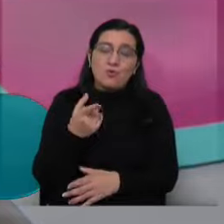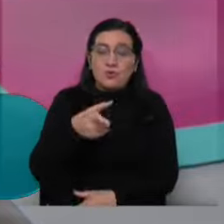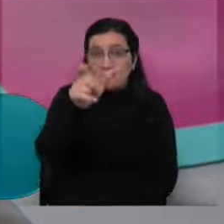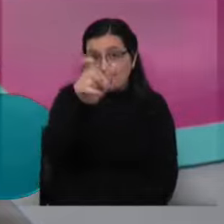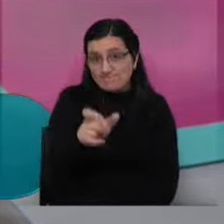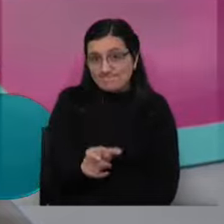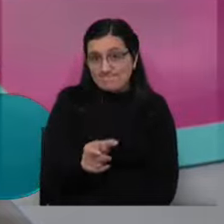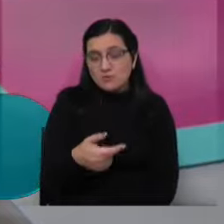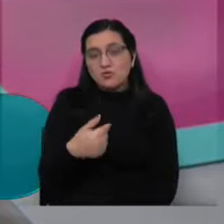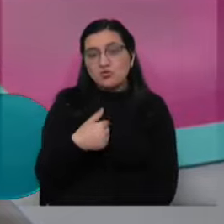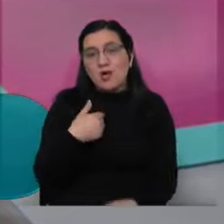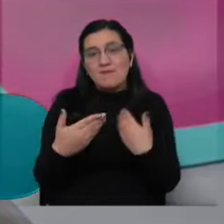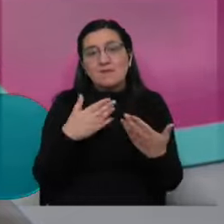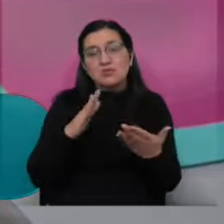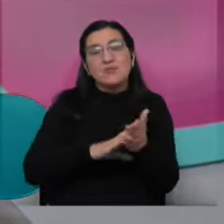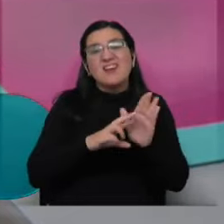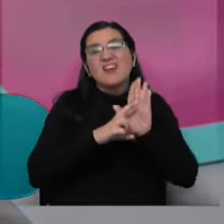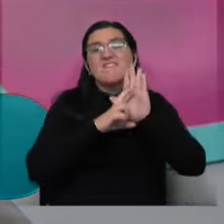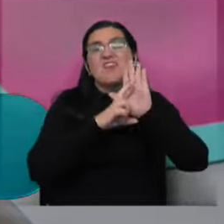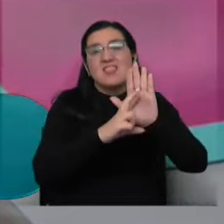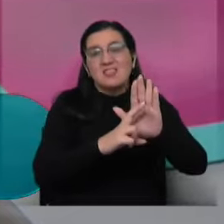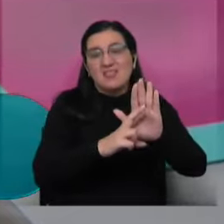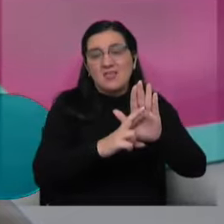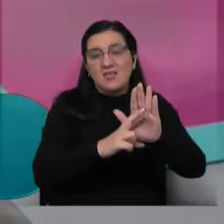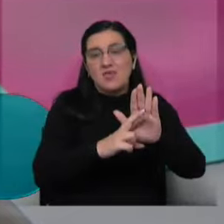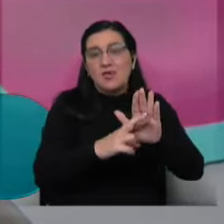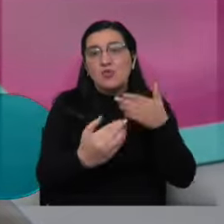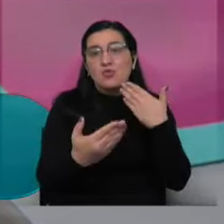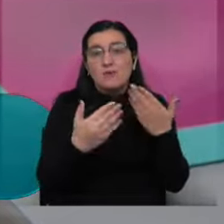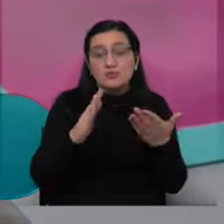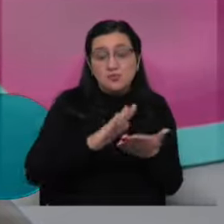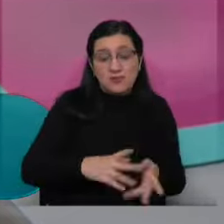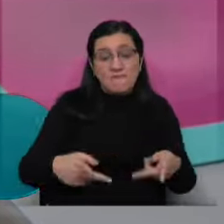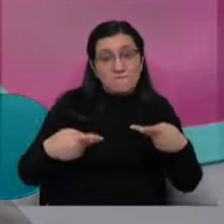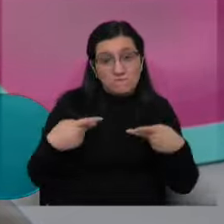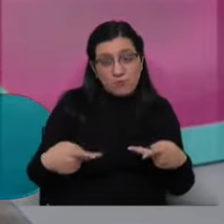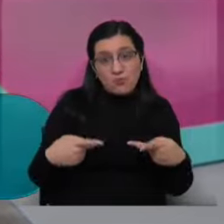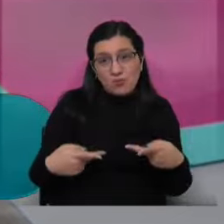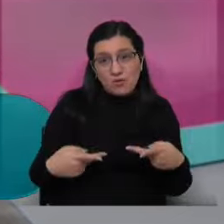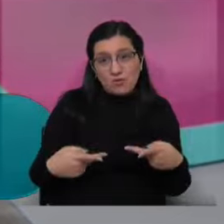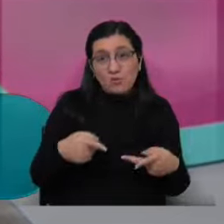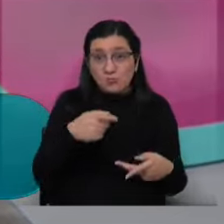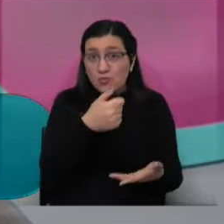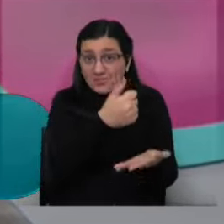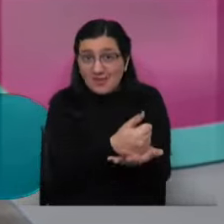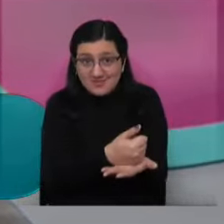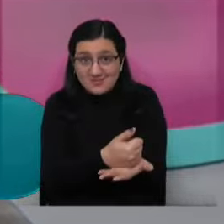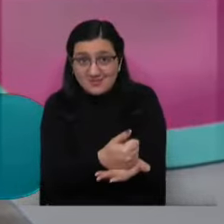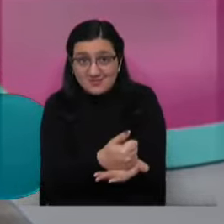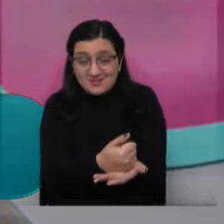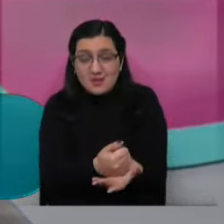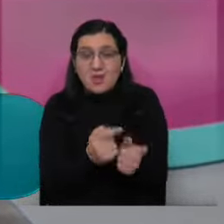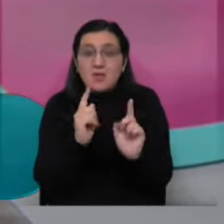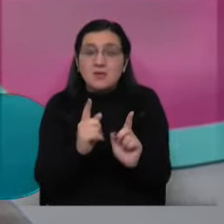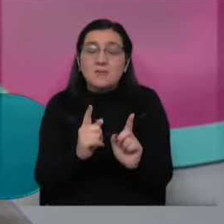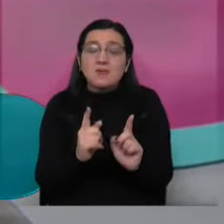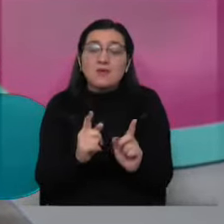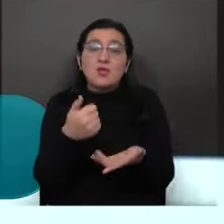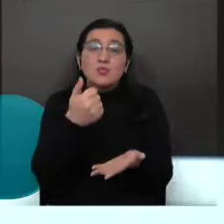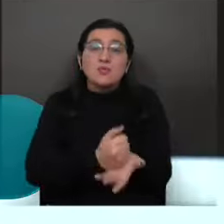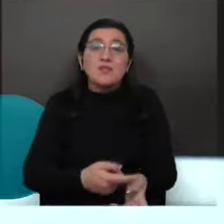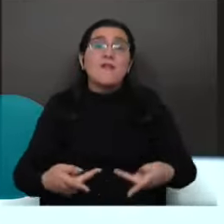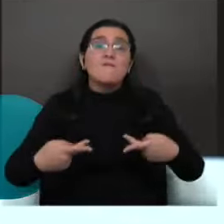eso yo usaba la palabra referente no cuando estamos hablando de de de fútbol de transmisiones estás y estuviste el fútbol femenino que